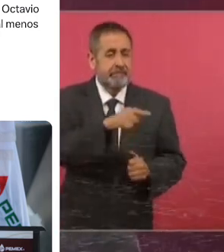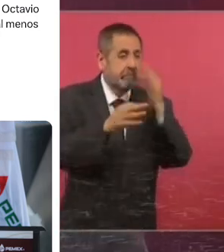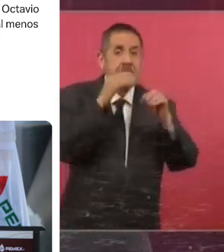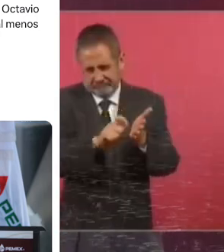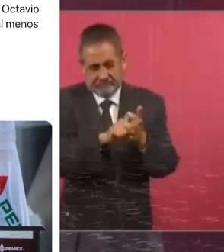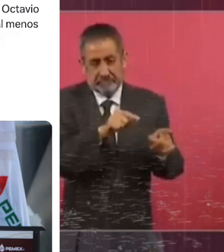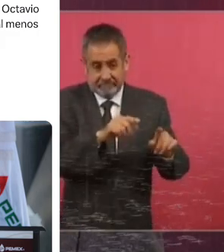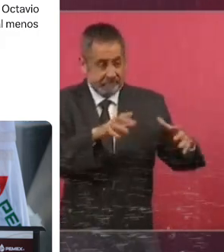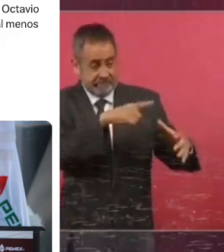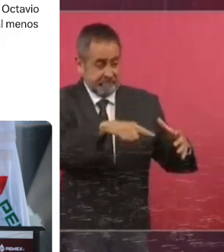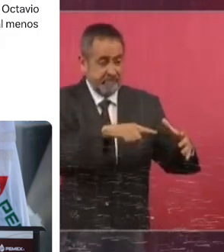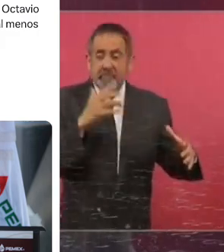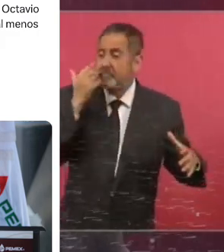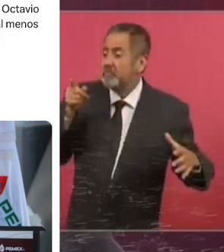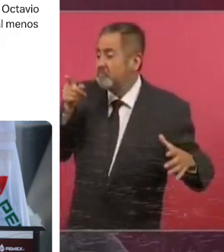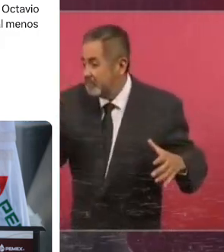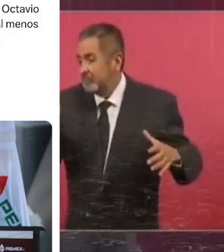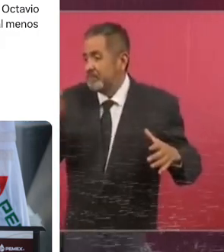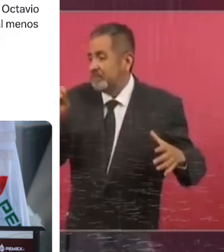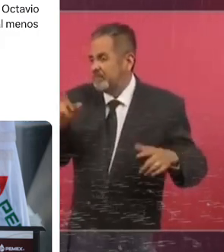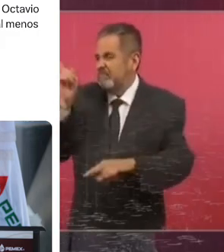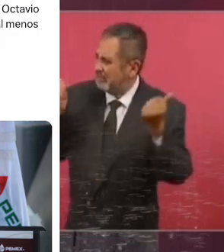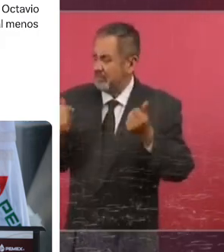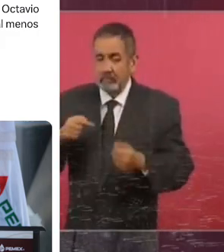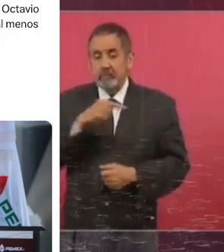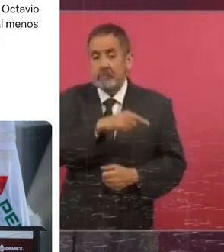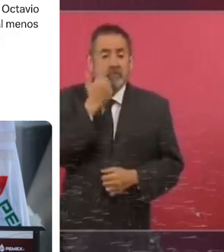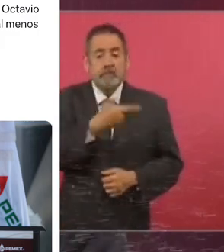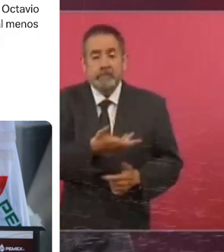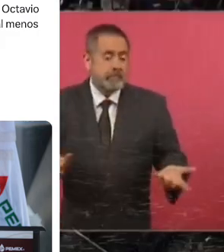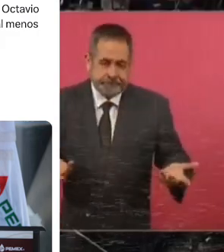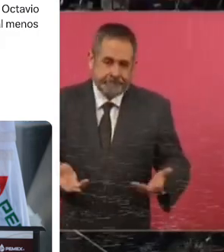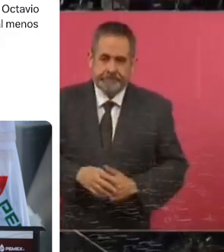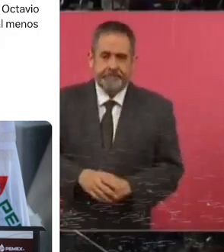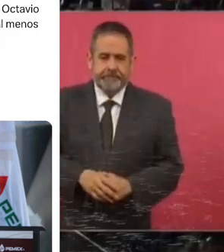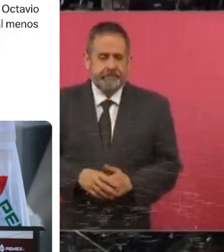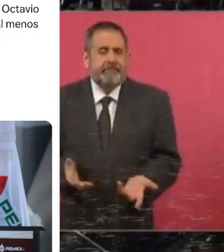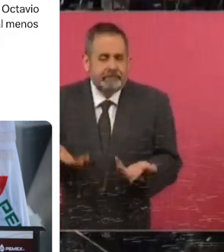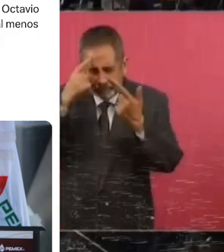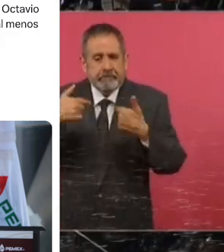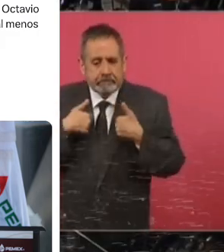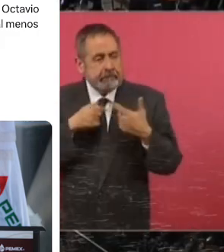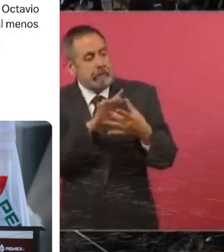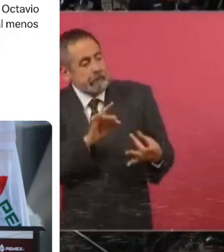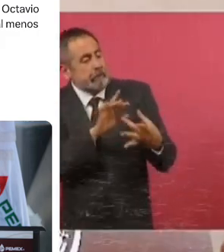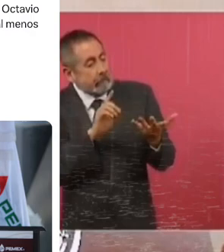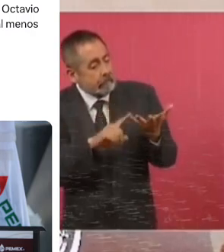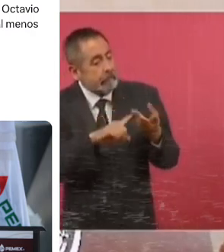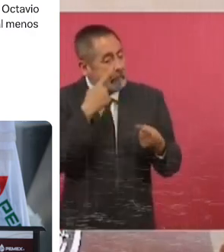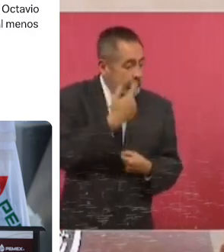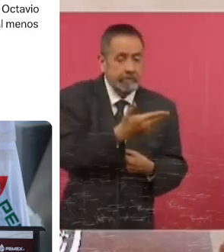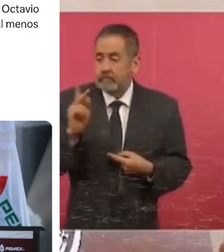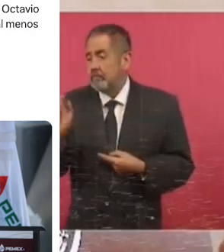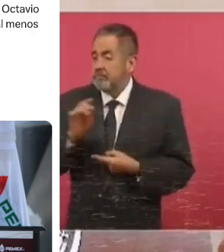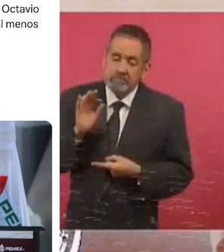promocionan tu periódico, Pemex no debería de existir. Entonces, ¿qué gano? Lo que ganamos